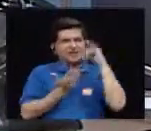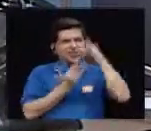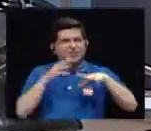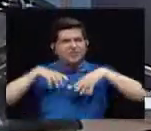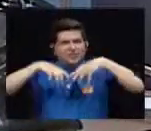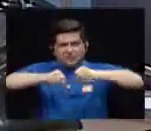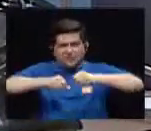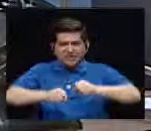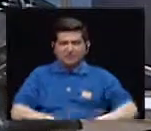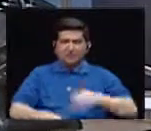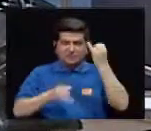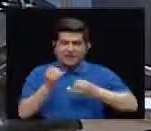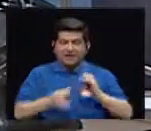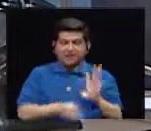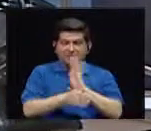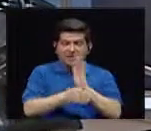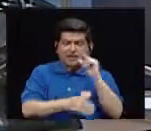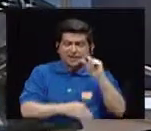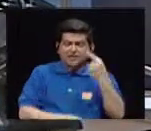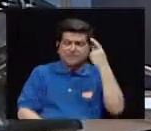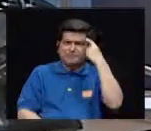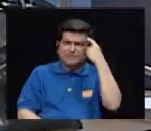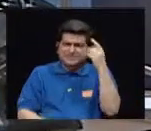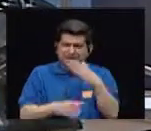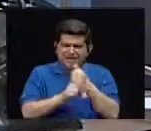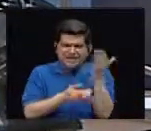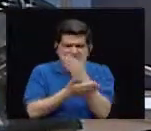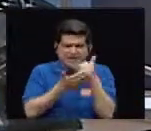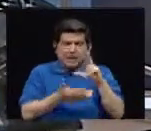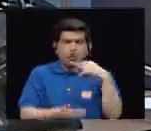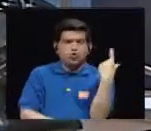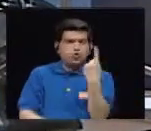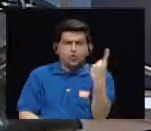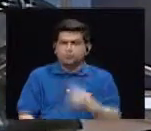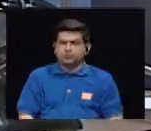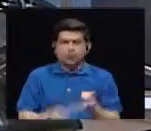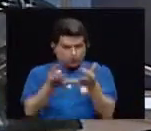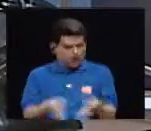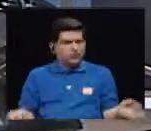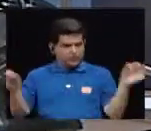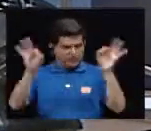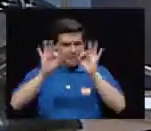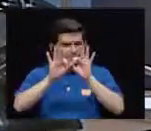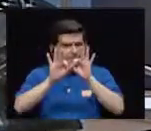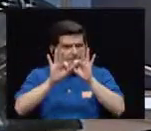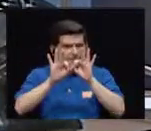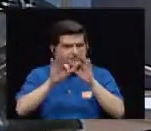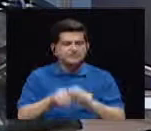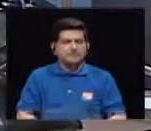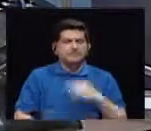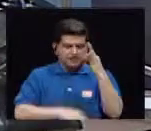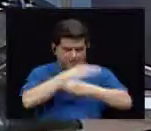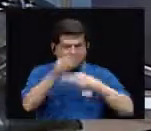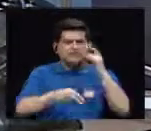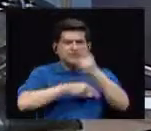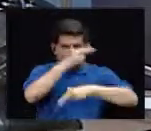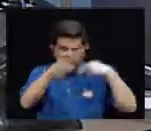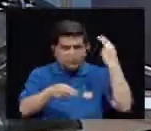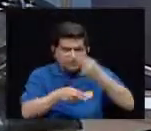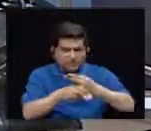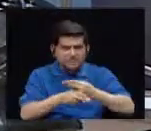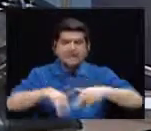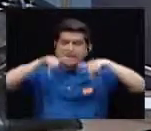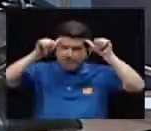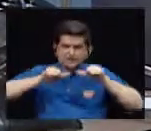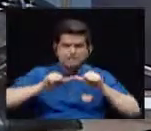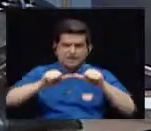proyecto de graduación para sacar este corto, pensé a producir algo, no solamente algo que sea relevante y que sea universal